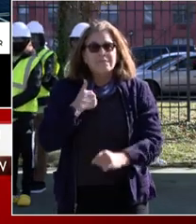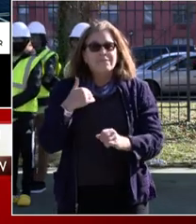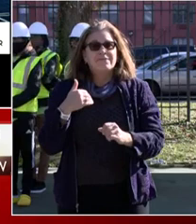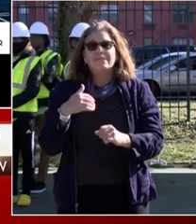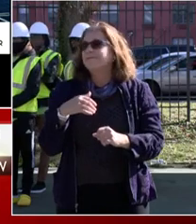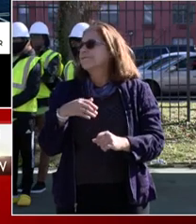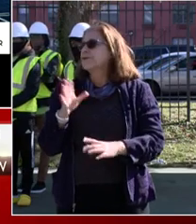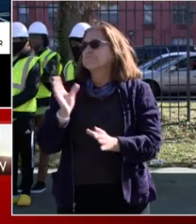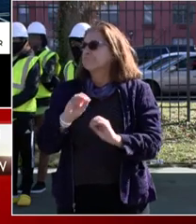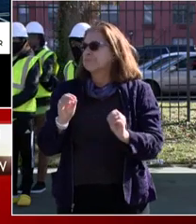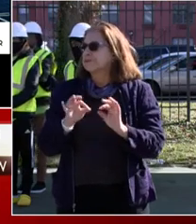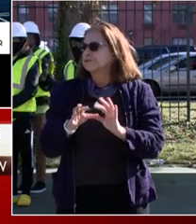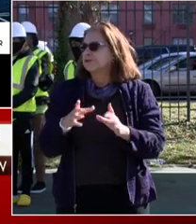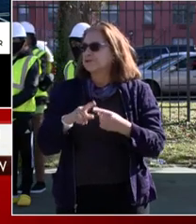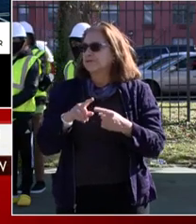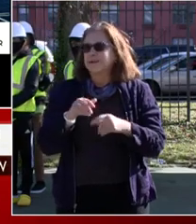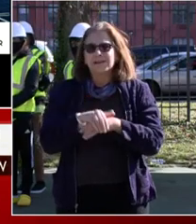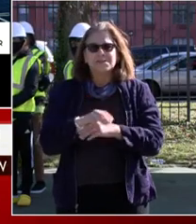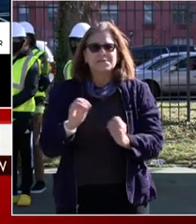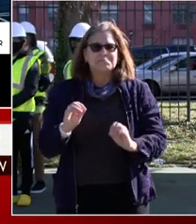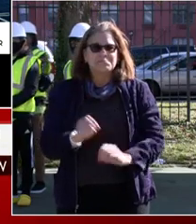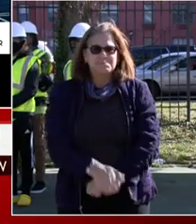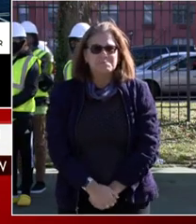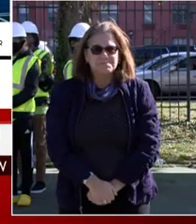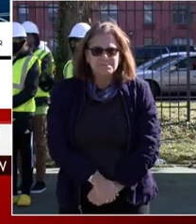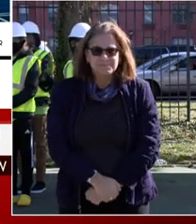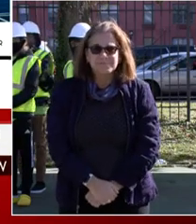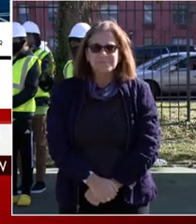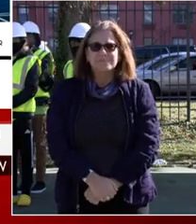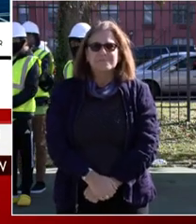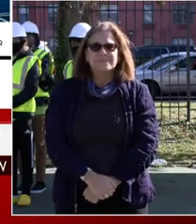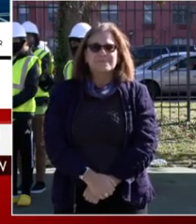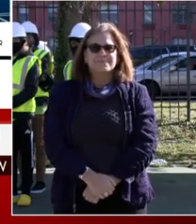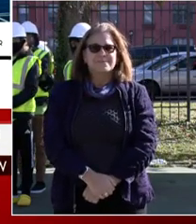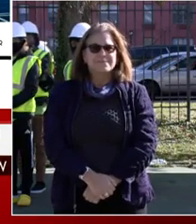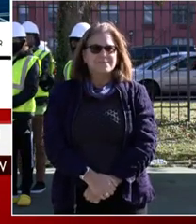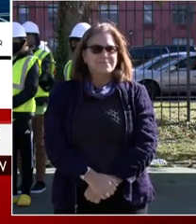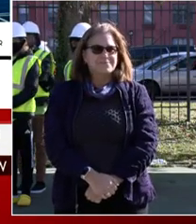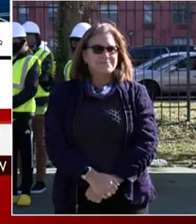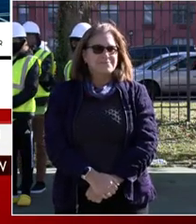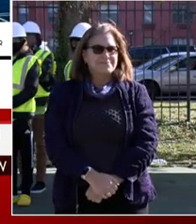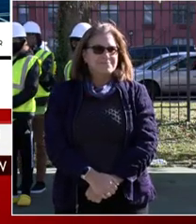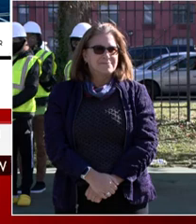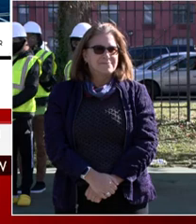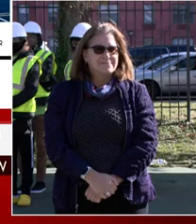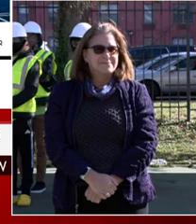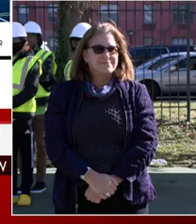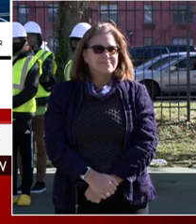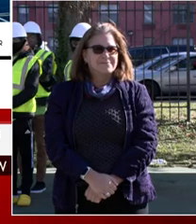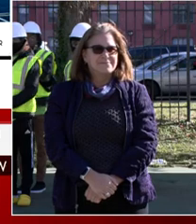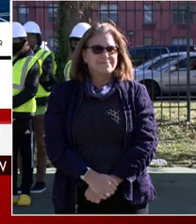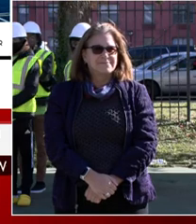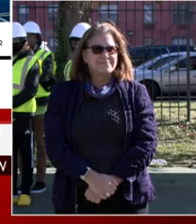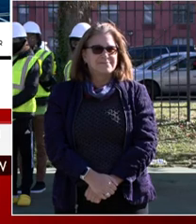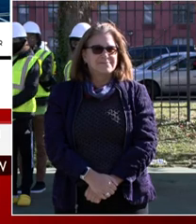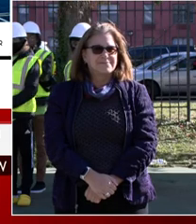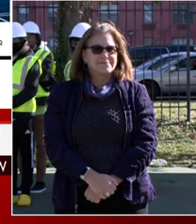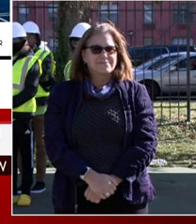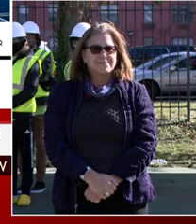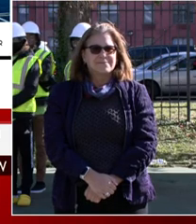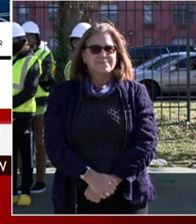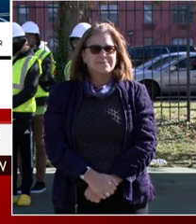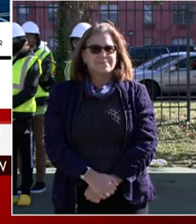programa para tu formación. Y piensas en el dinero que vas a perder en esos 3 meses, 6 meses o 1 año